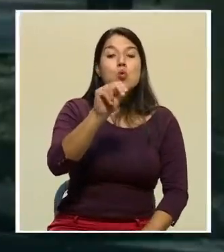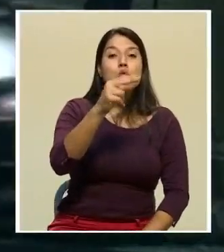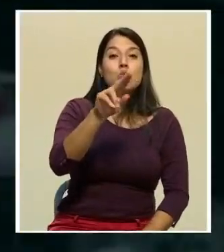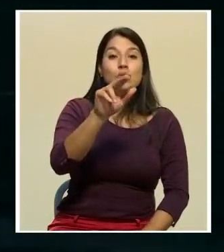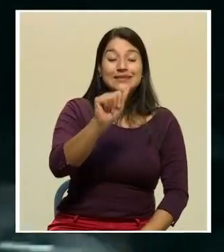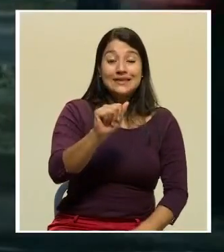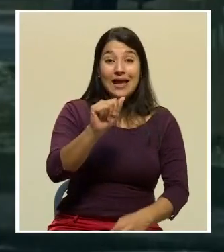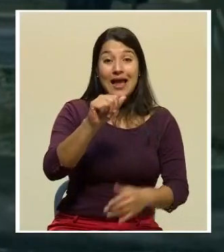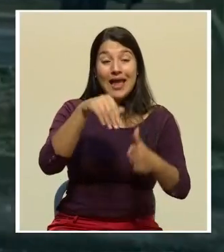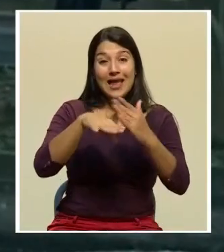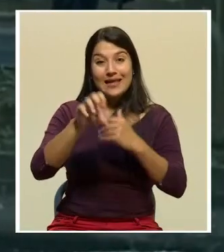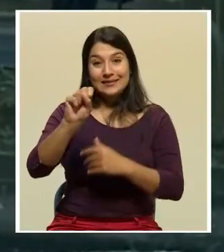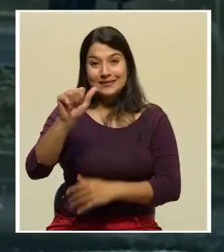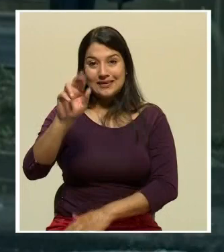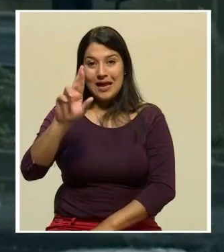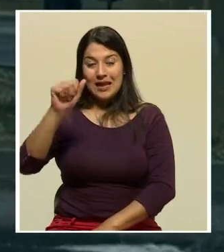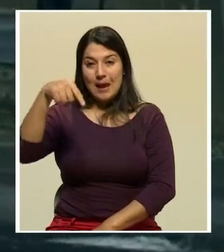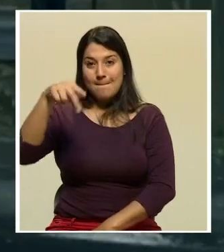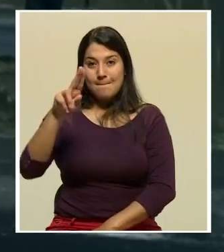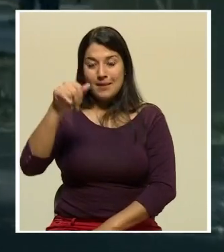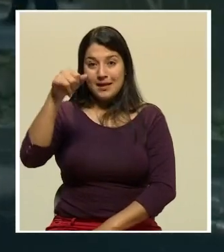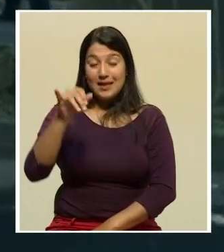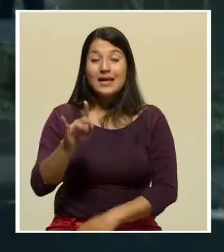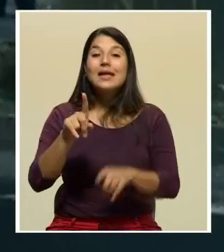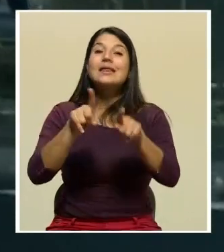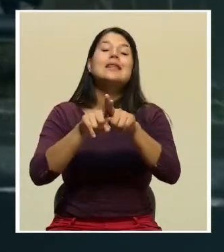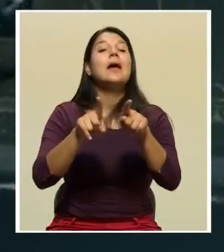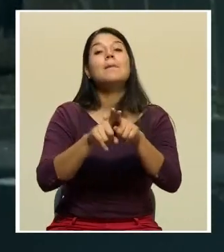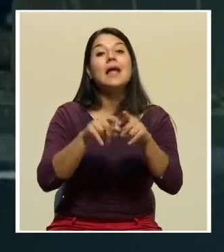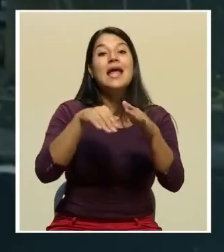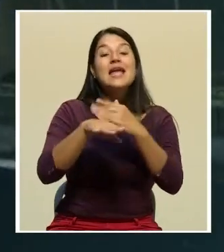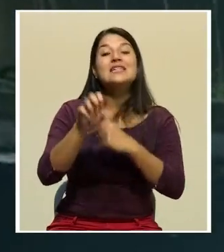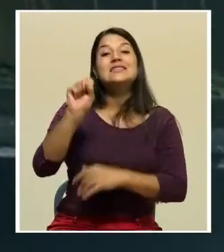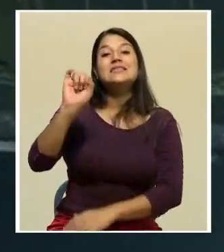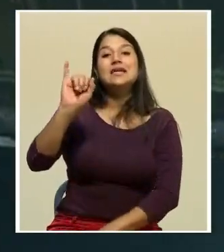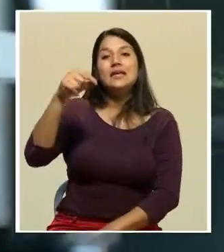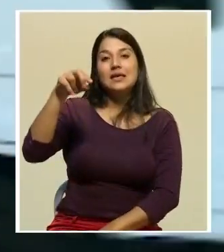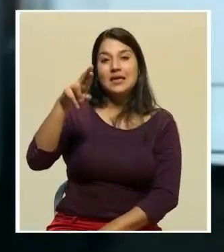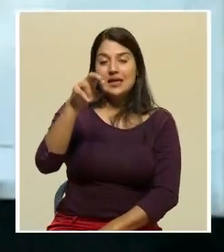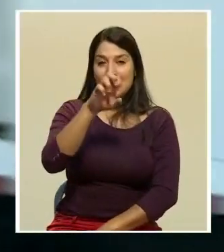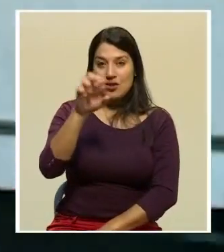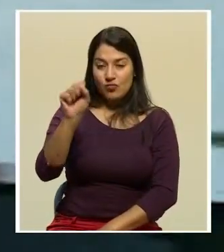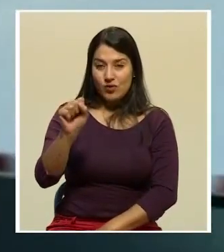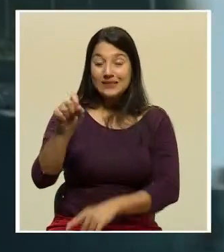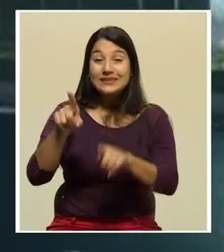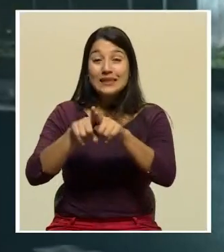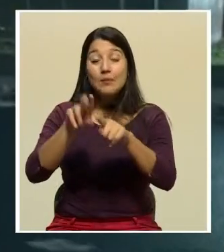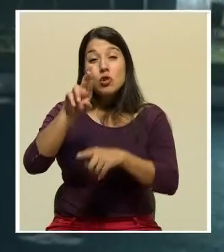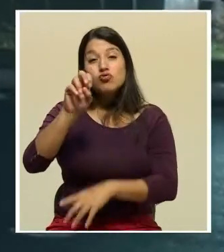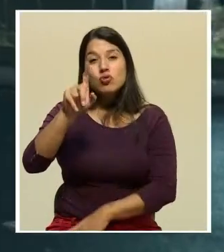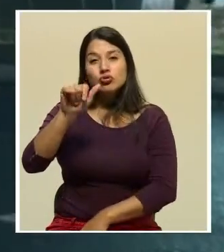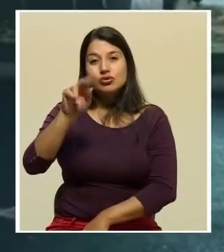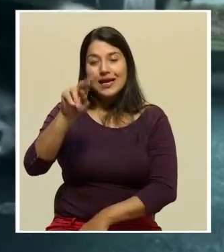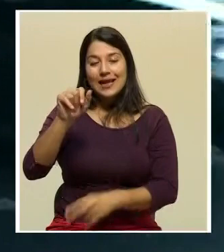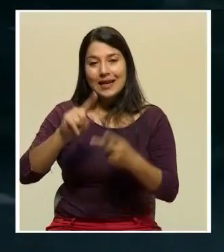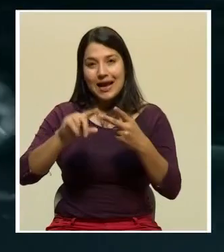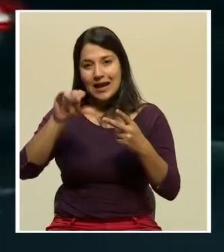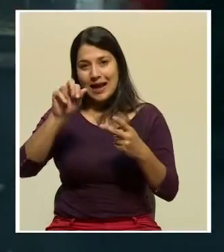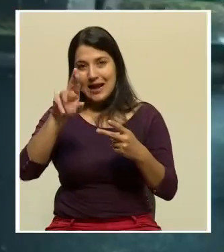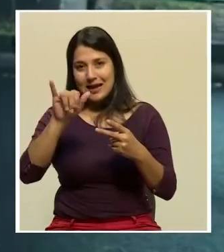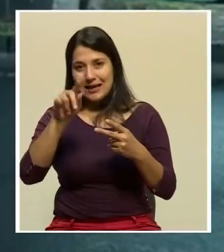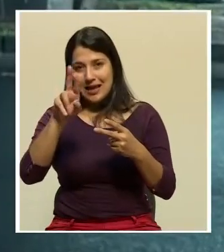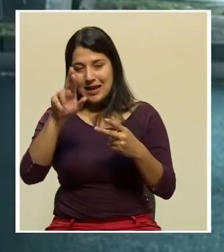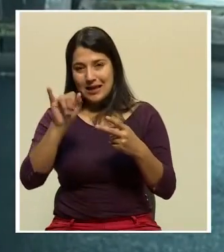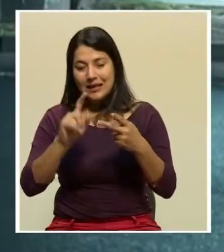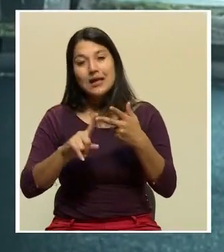Sarapiquí, distritos de Pacuarito y Reventazón del cantón de Siquirres, los distritos de La Rita, Roxana, Cariari, Colorado del cantón